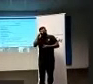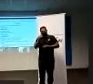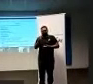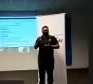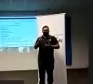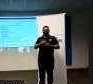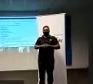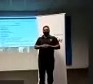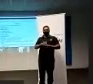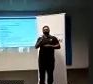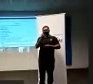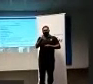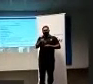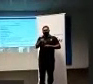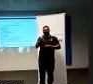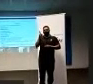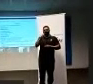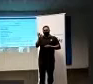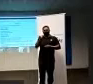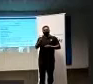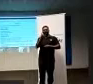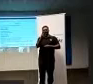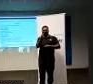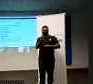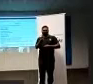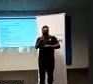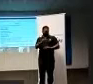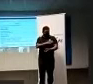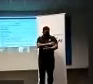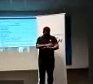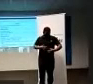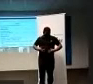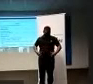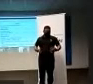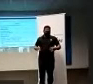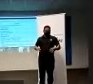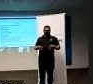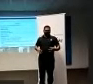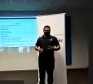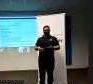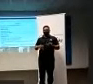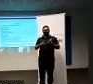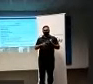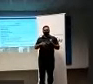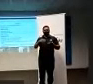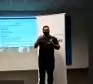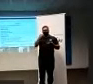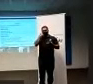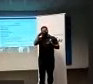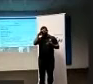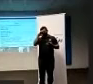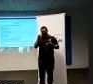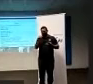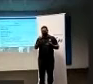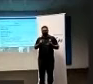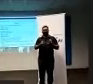49%, dolor muscular en 42%, fiebre en 24%, artralgia en un 20%, inflamación en